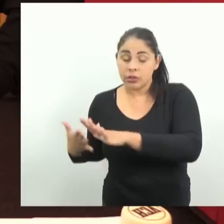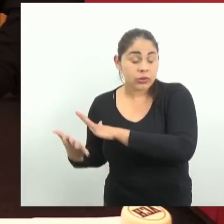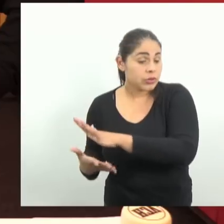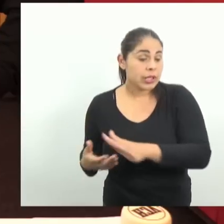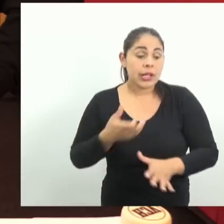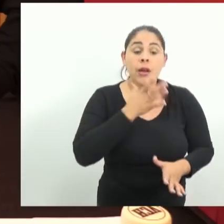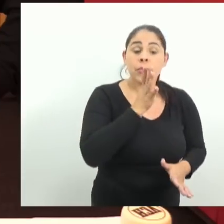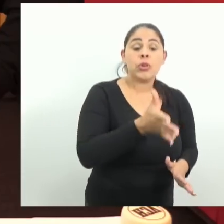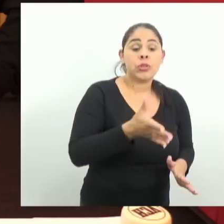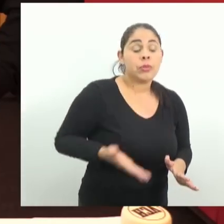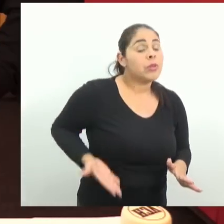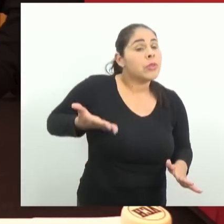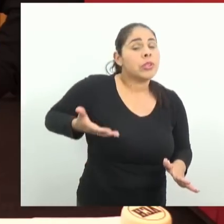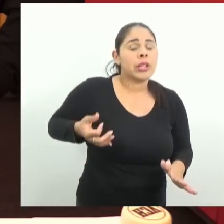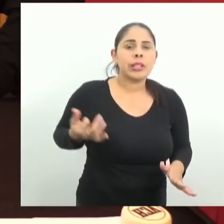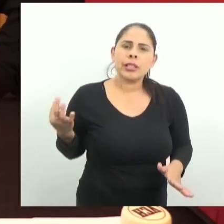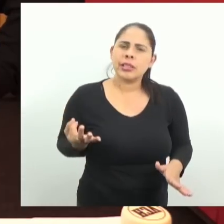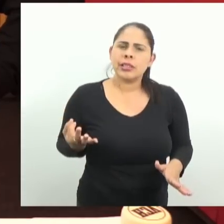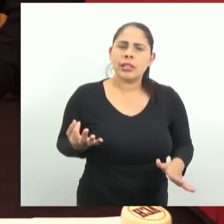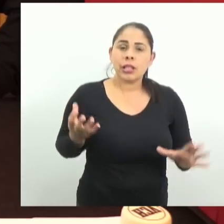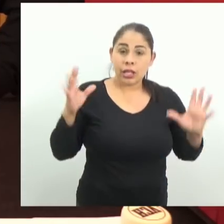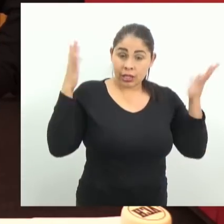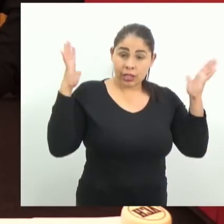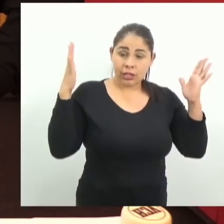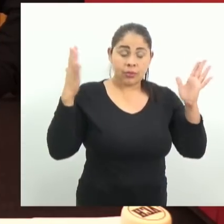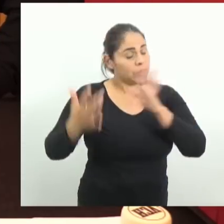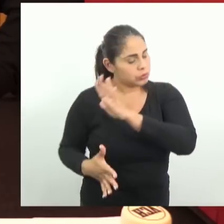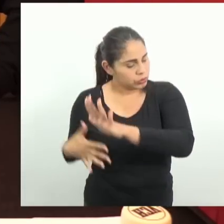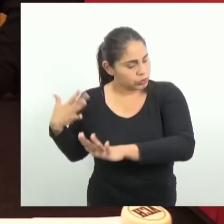la boca, no sirve nada.